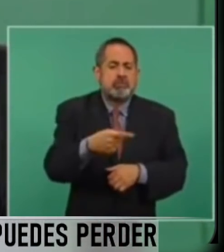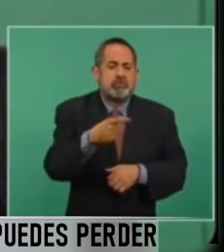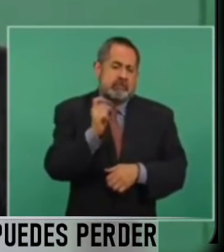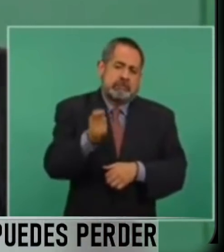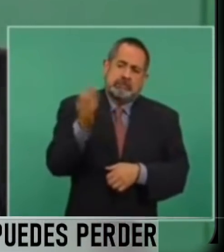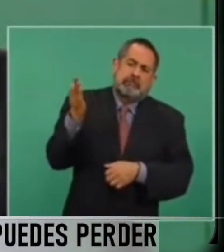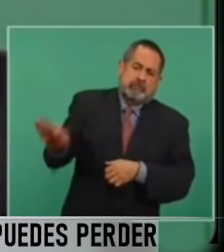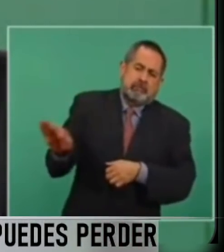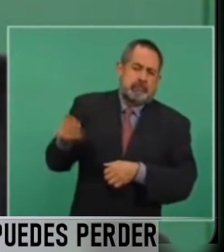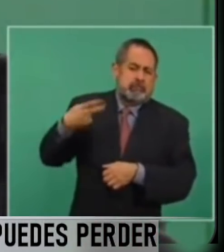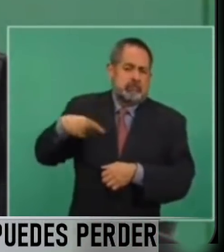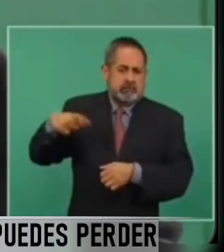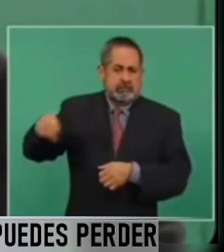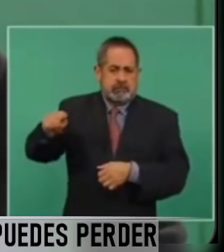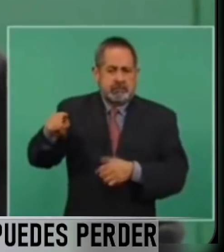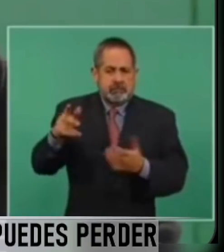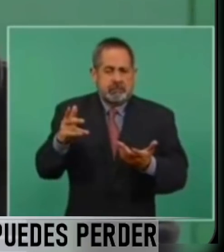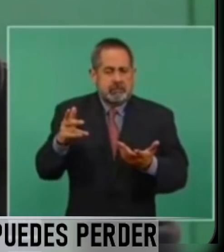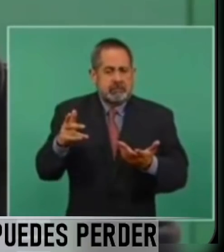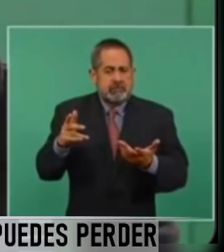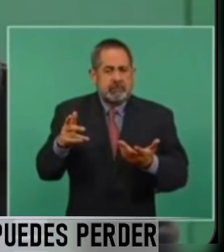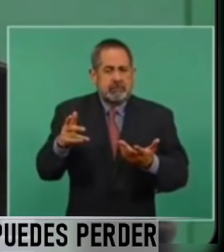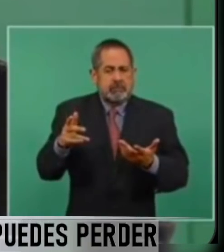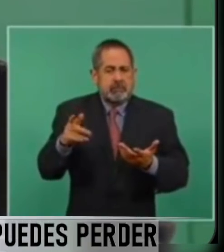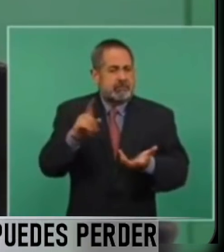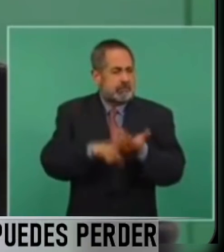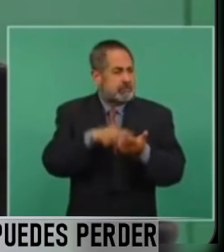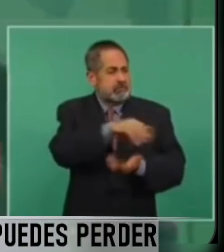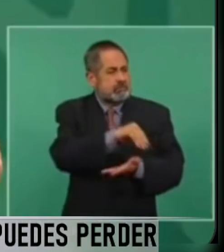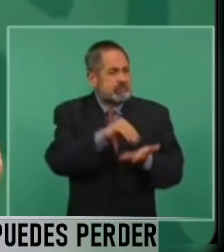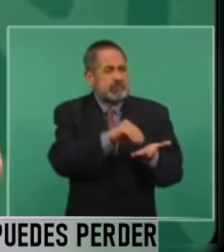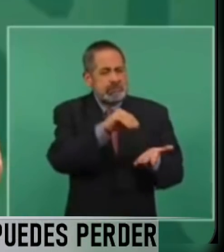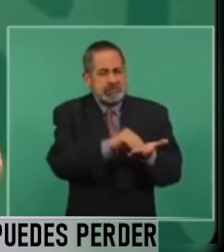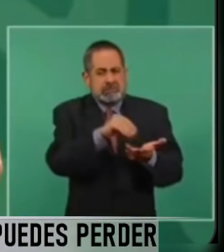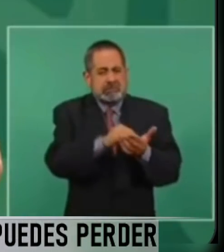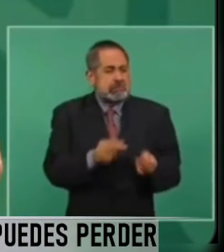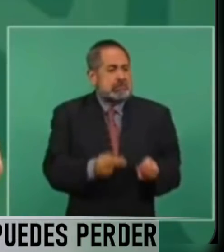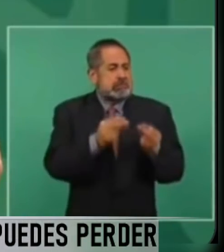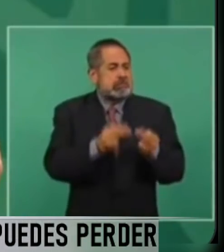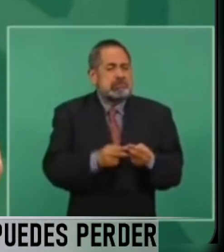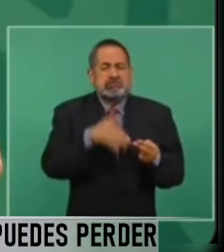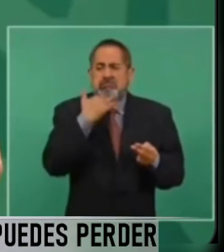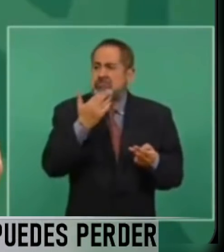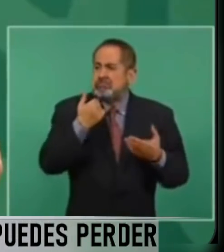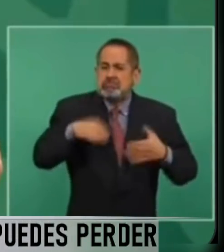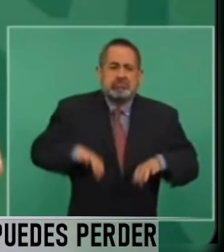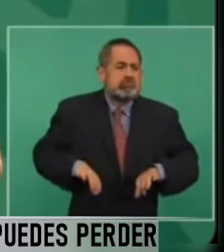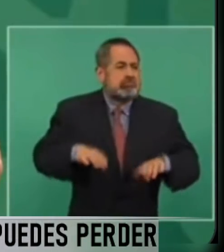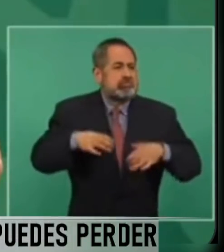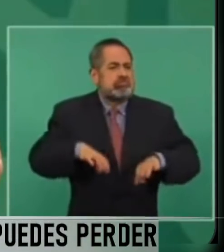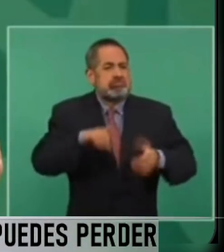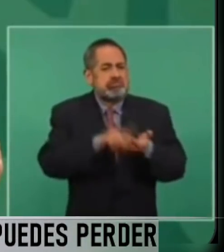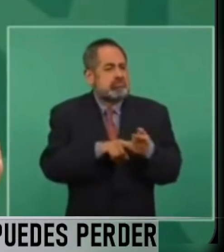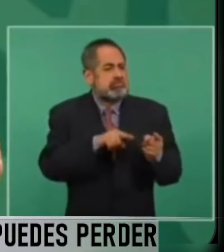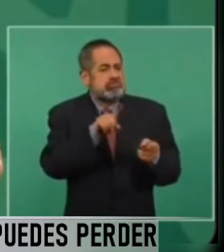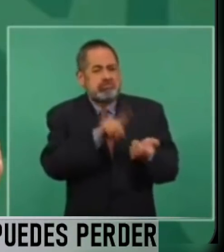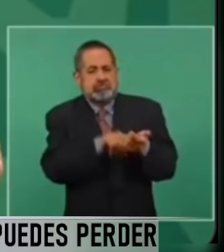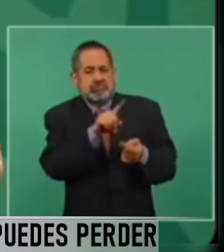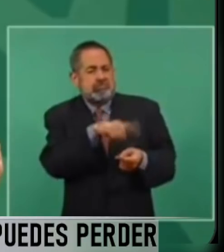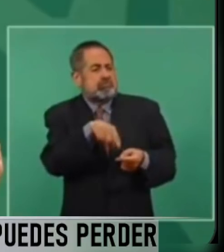pues que sigan haciendo negocios los